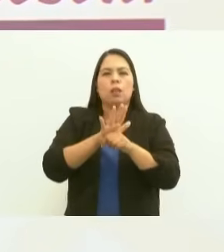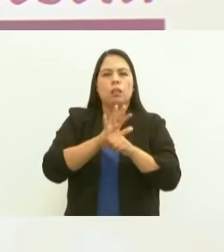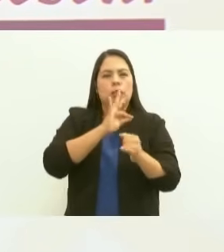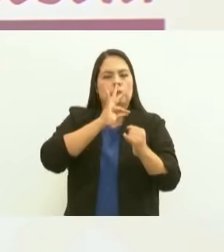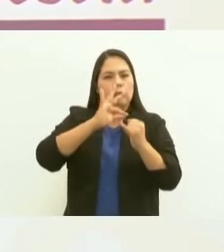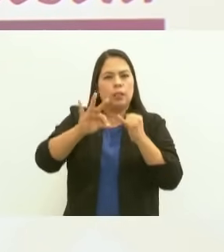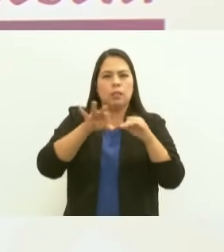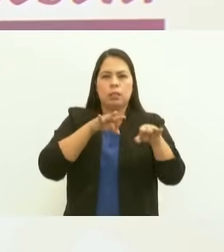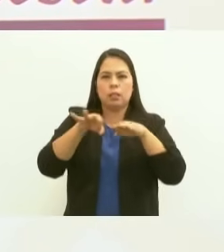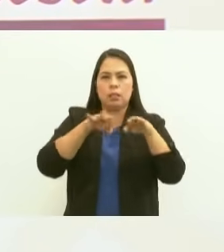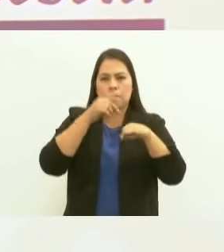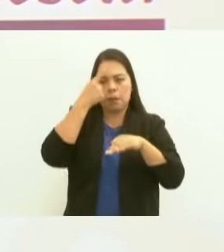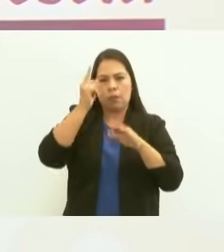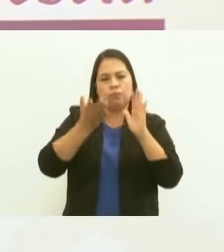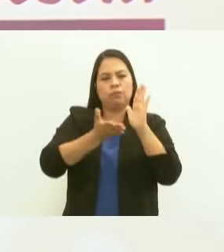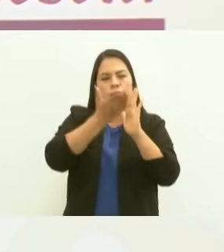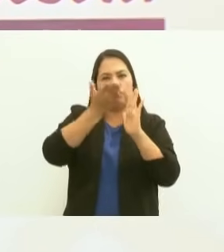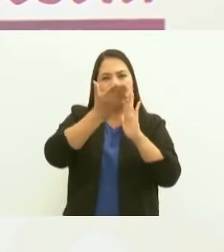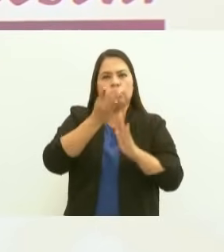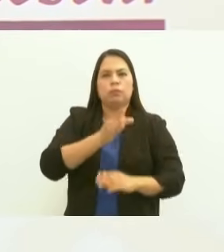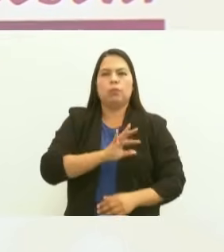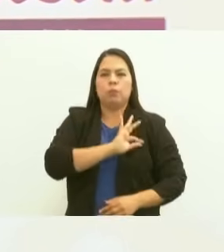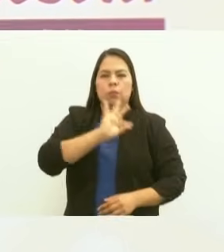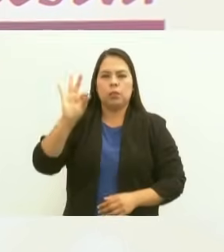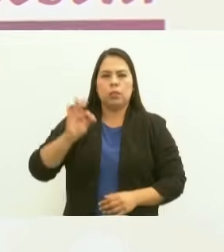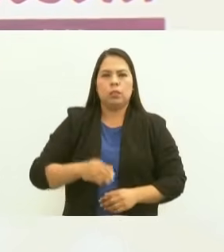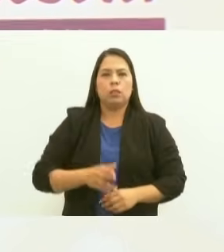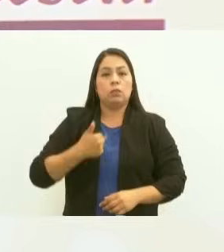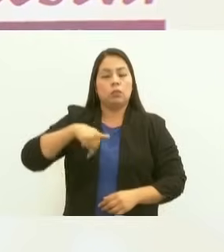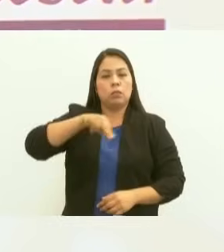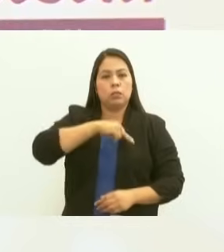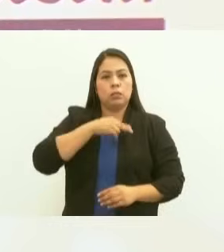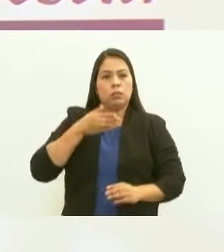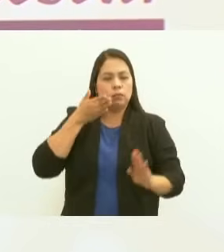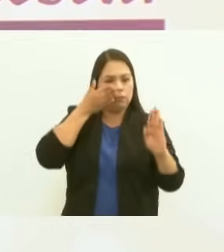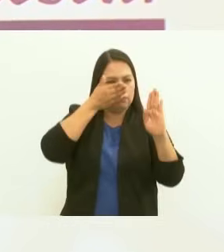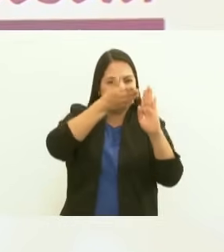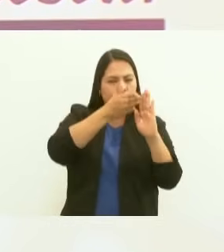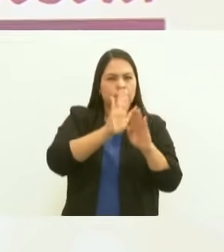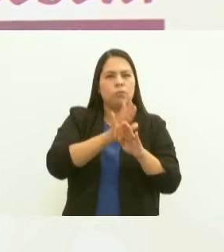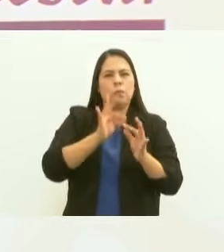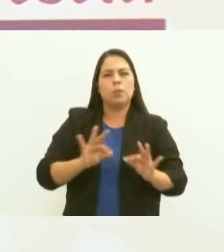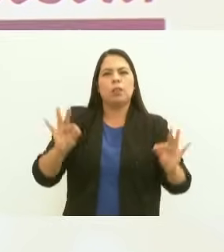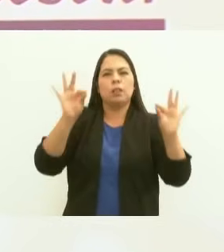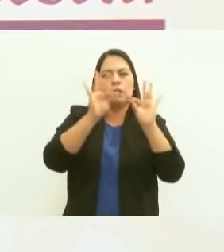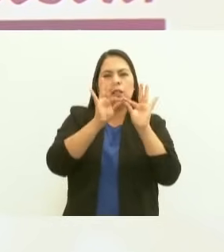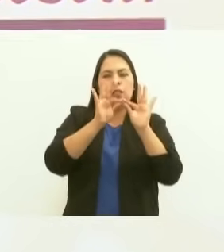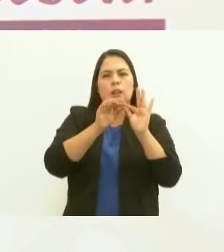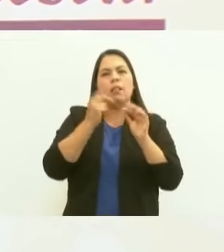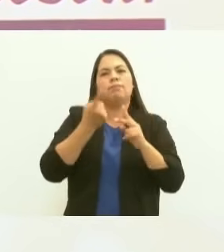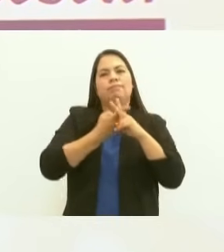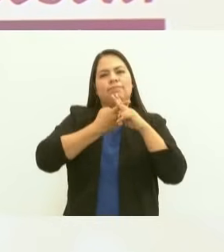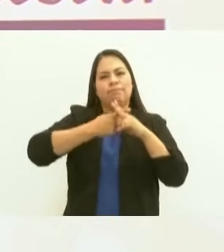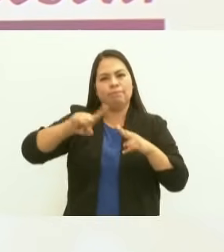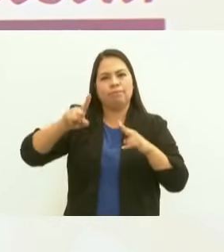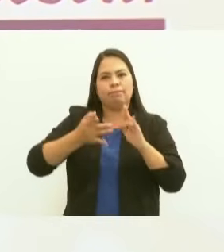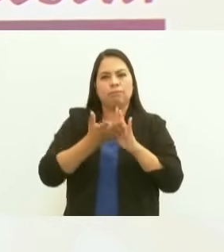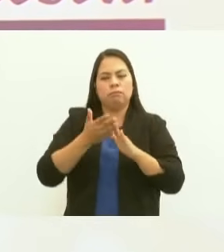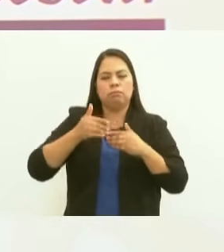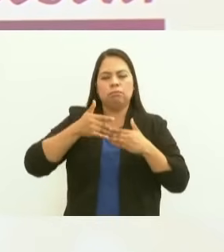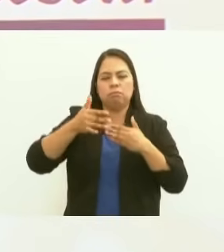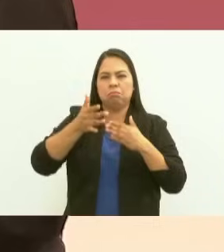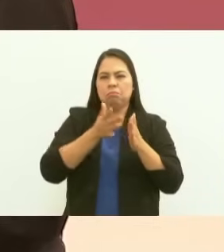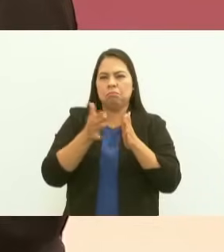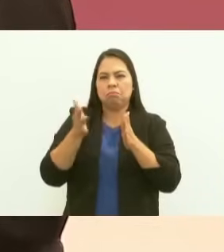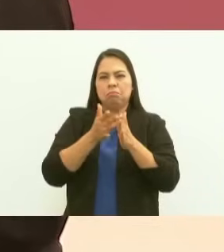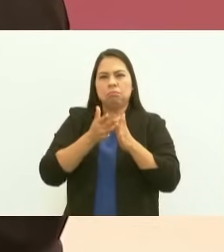finales para ser construido. Nuestro objetivo es iniciar la construcción de las obras durante la primera quincena de